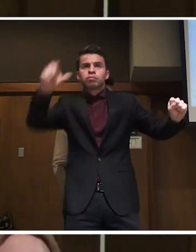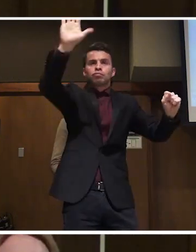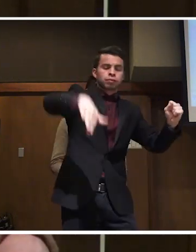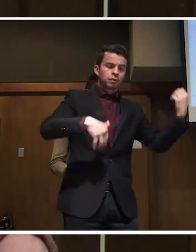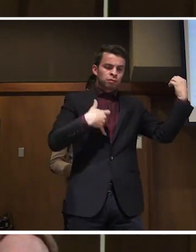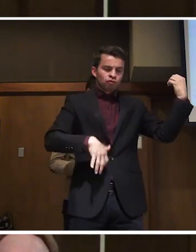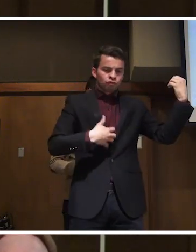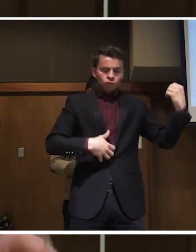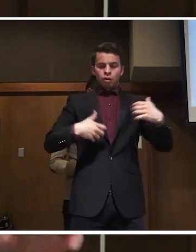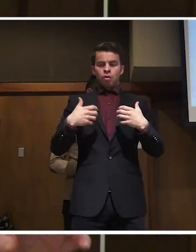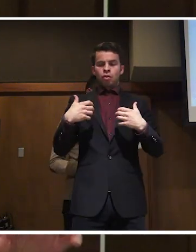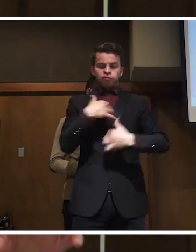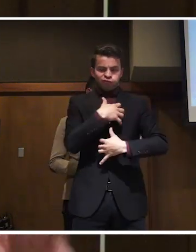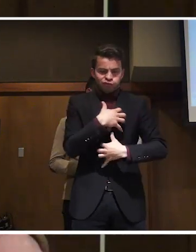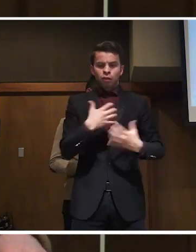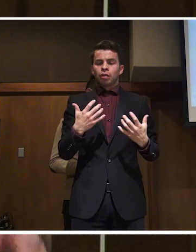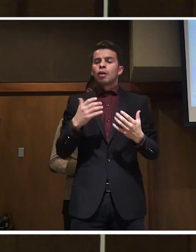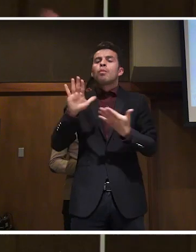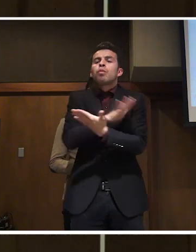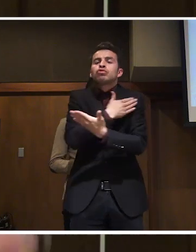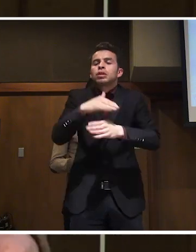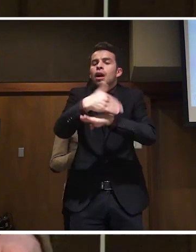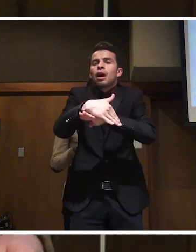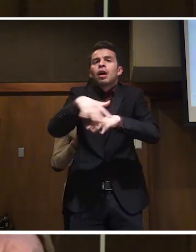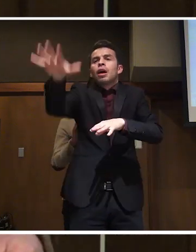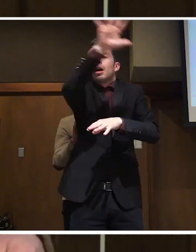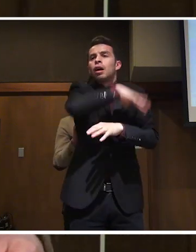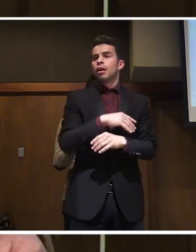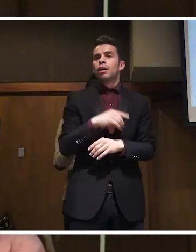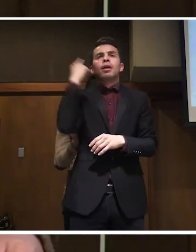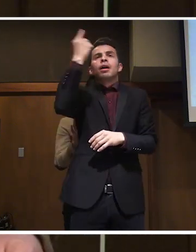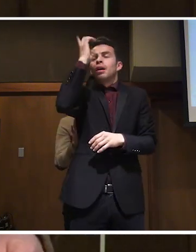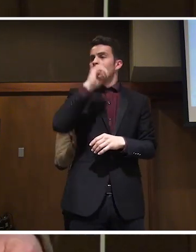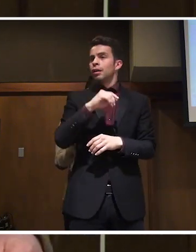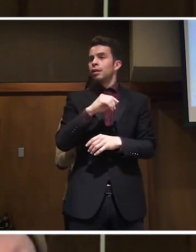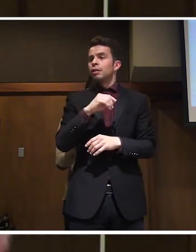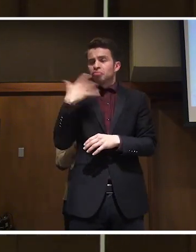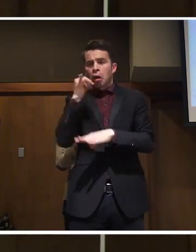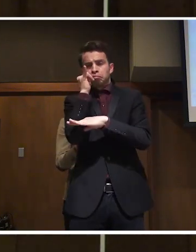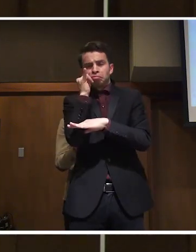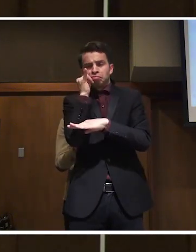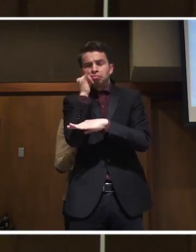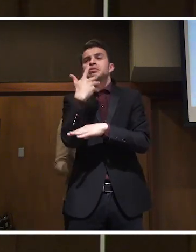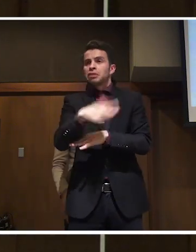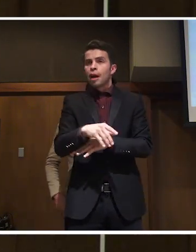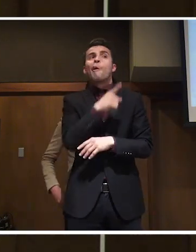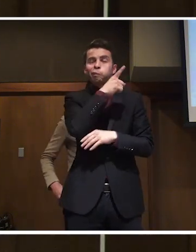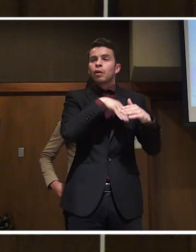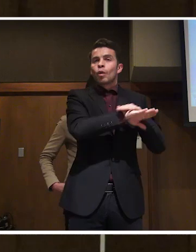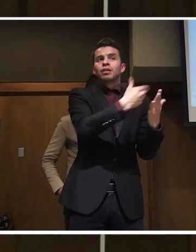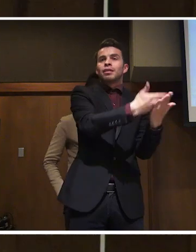compramos. O regálenosla, muchas cosas las han regalado. Y compró